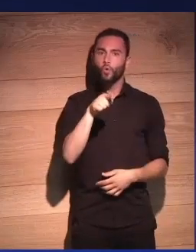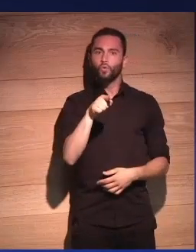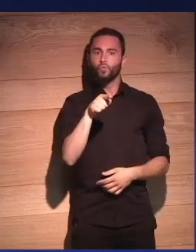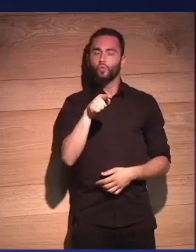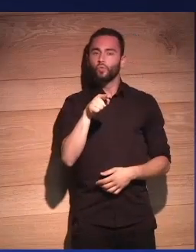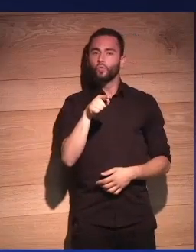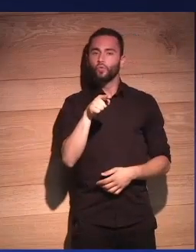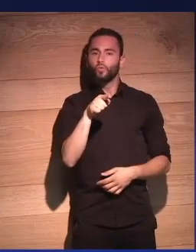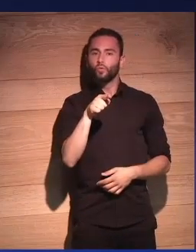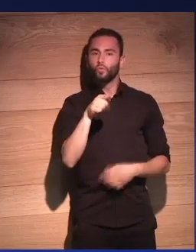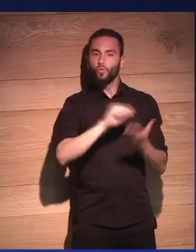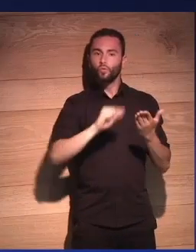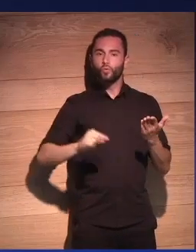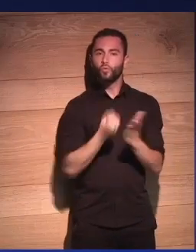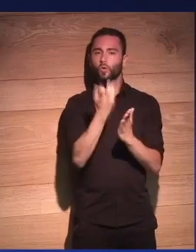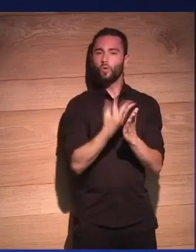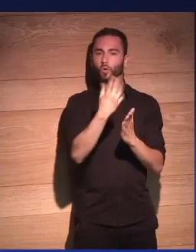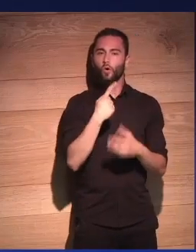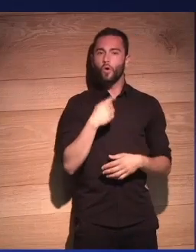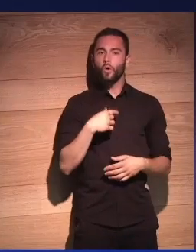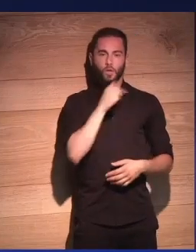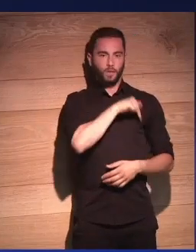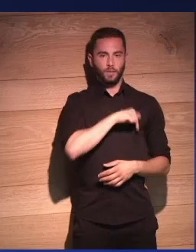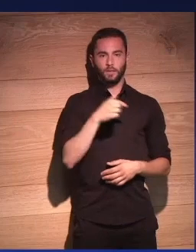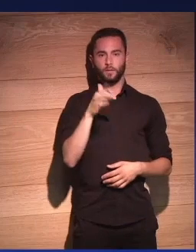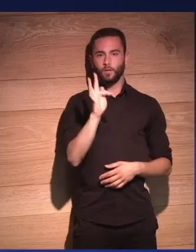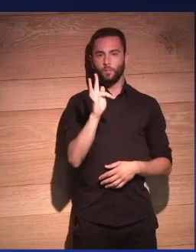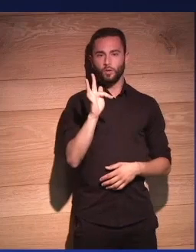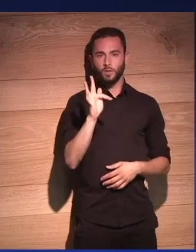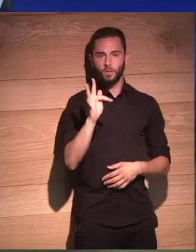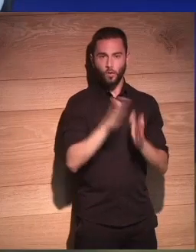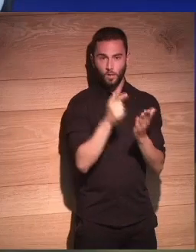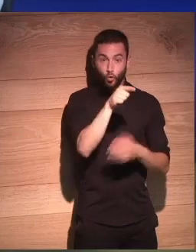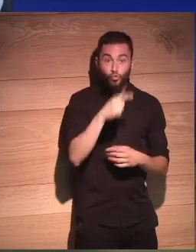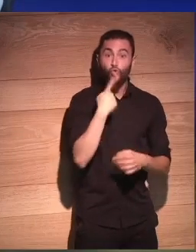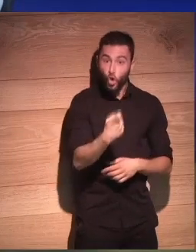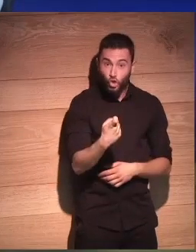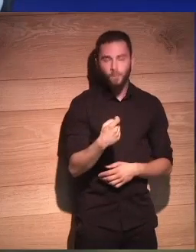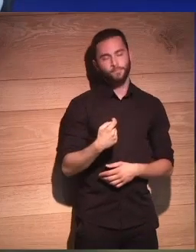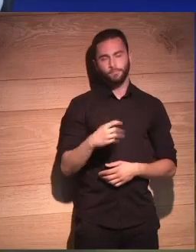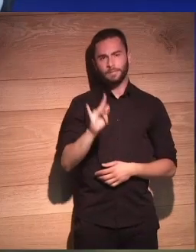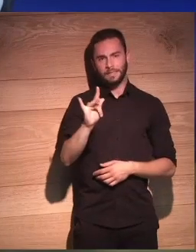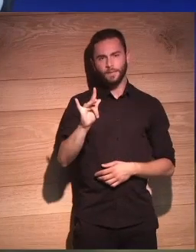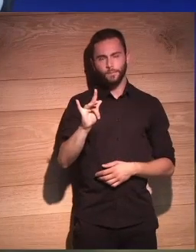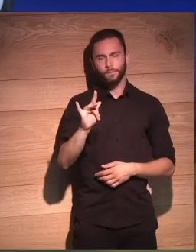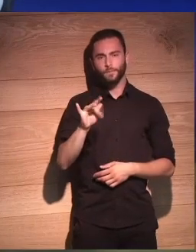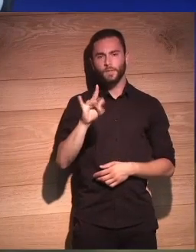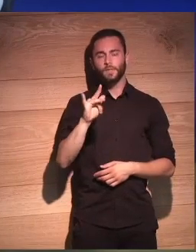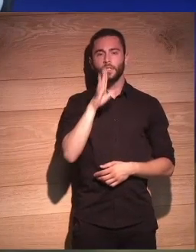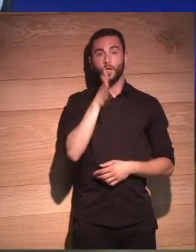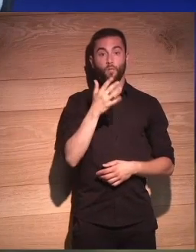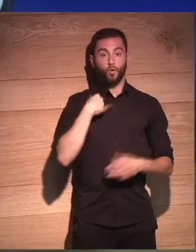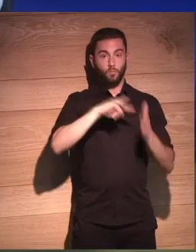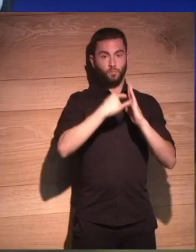mucho transmitir con tu escritura la sensación positiva que transmite el libro? Sí, porque la verdad que cuando empecé